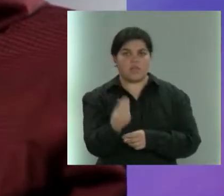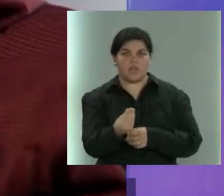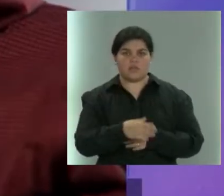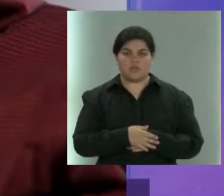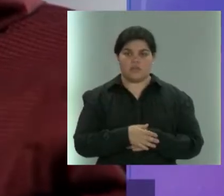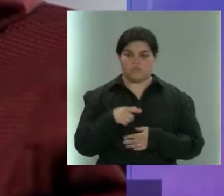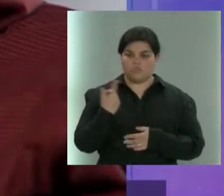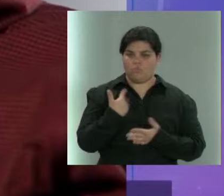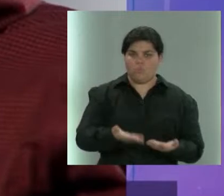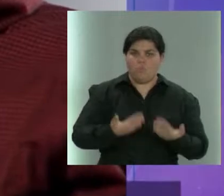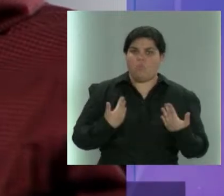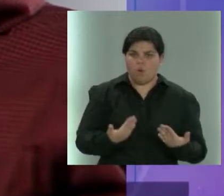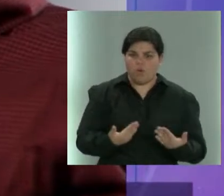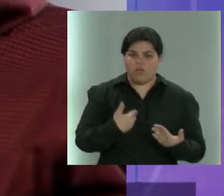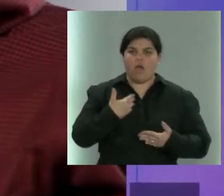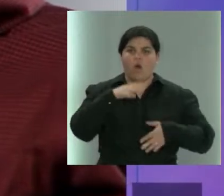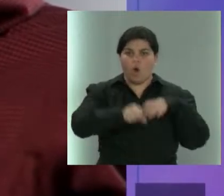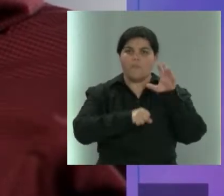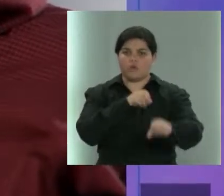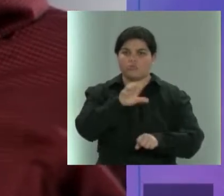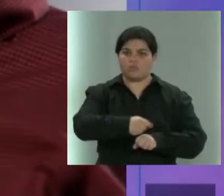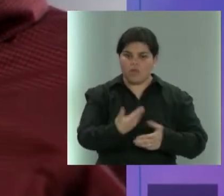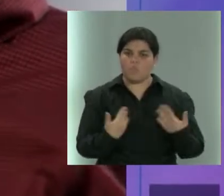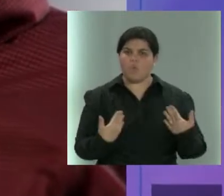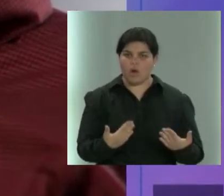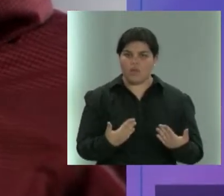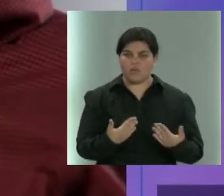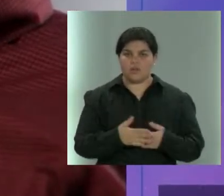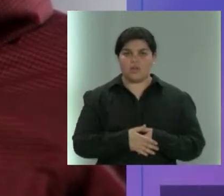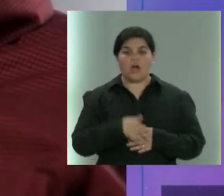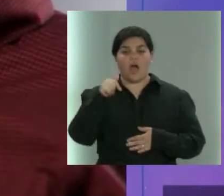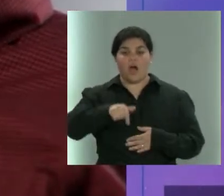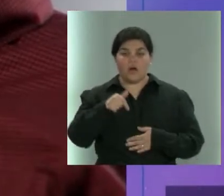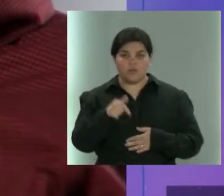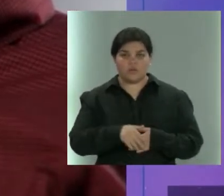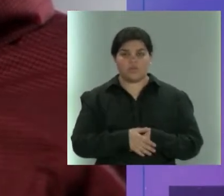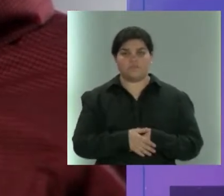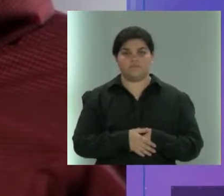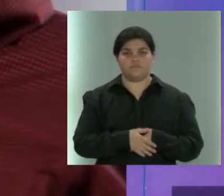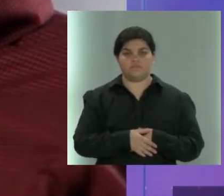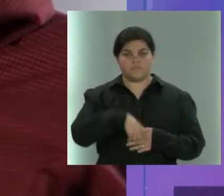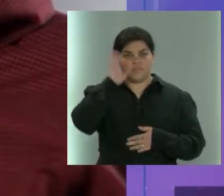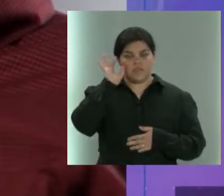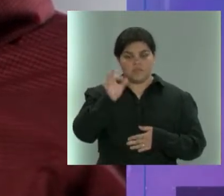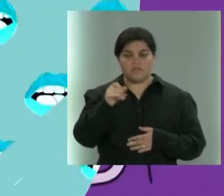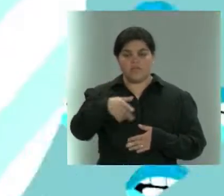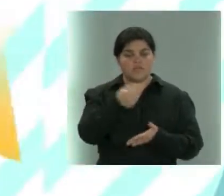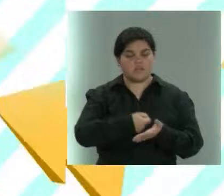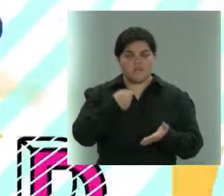Tenemos potencial e increíbles oportunidades para crear. Nos enfrentamos como especie a este enorme